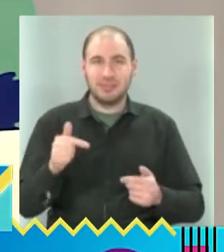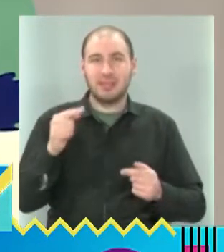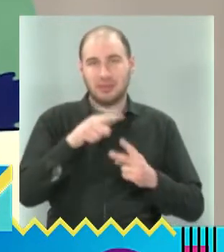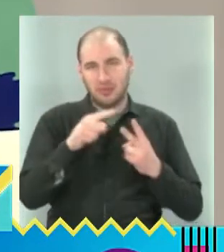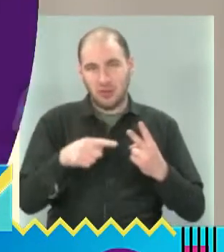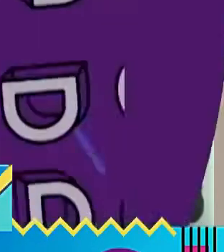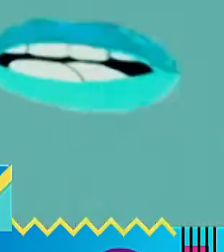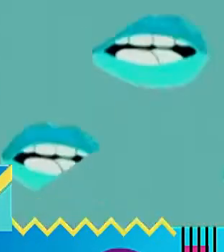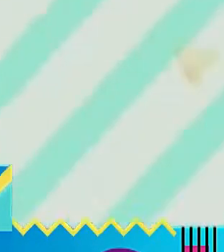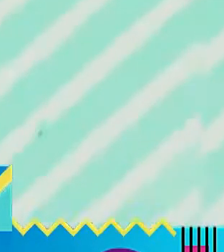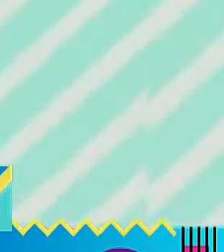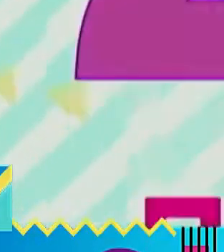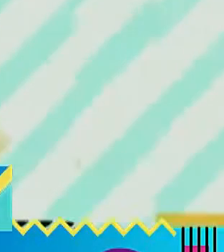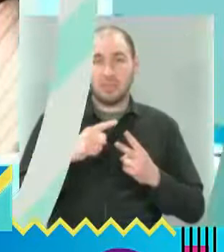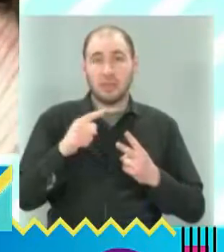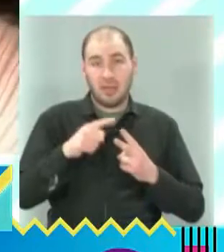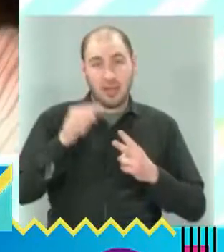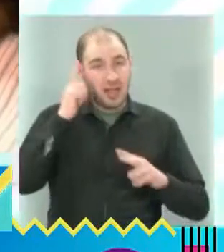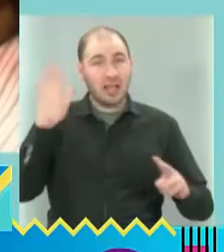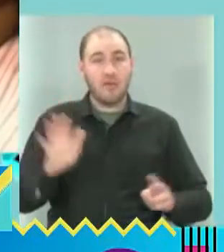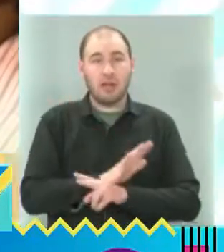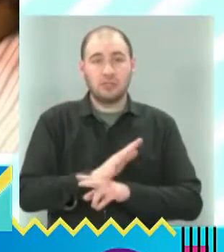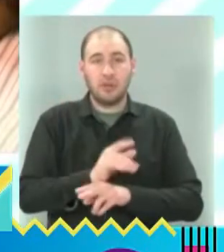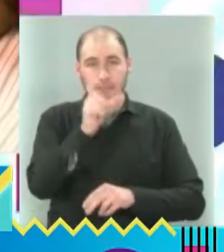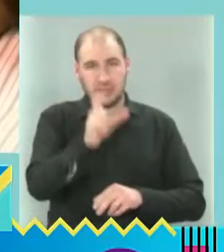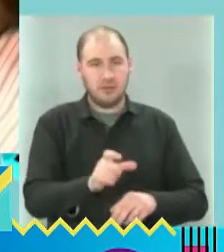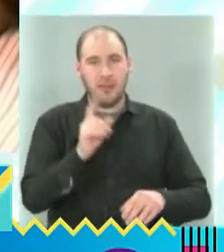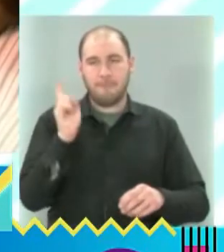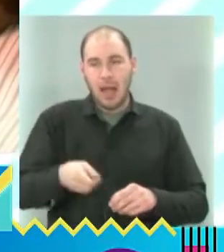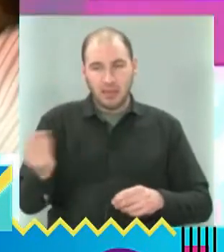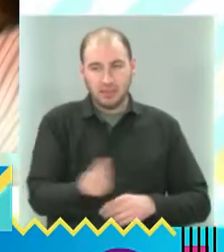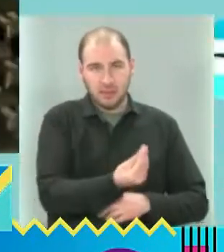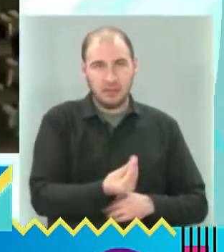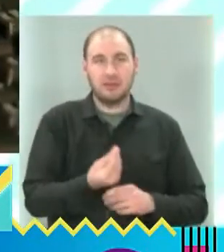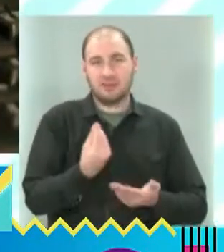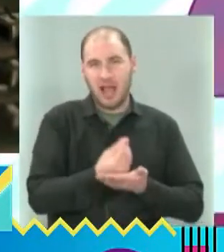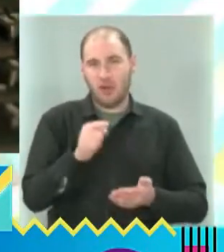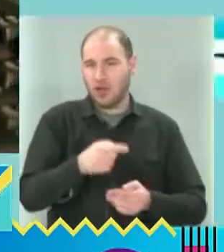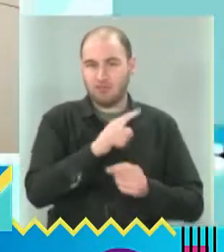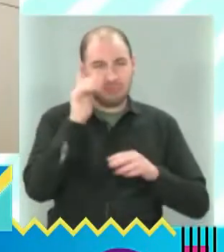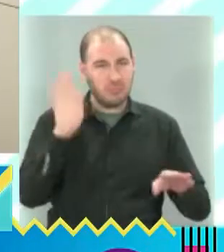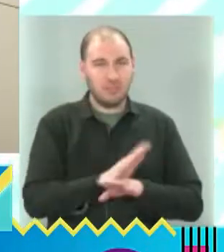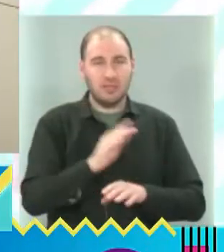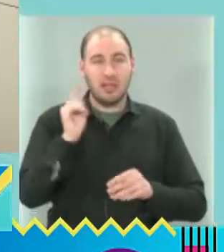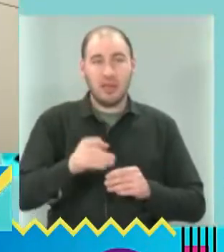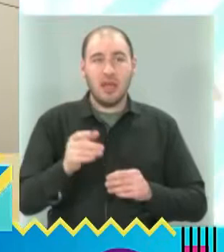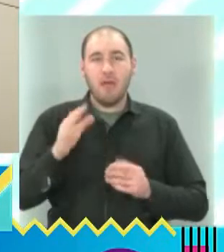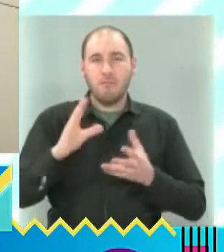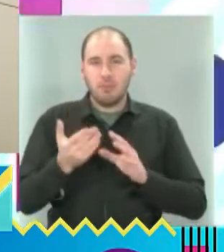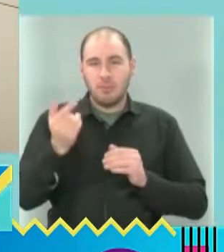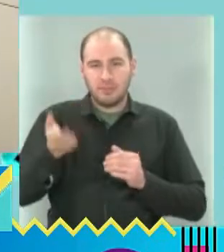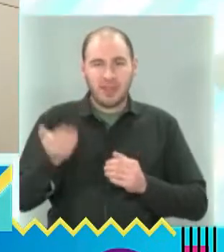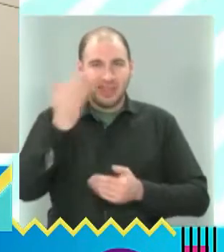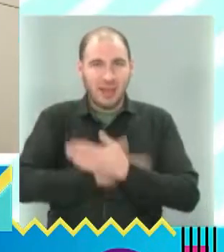cosas. Primero, un error del funcionario que lo designó para esa función y una falta de honestidad intelectual también de la persona